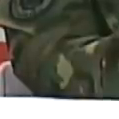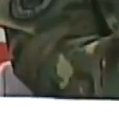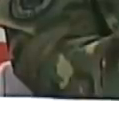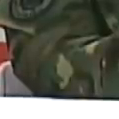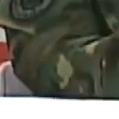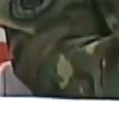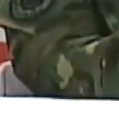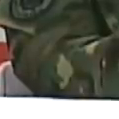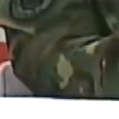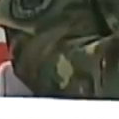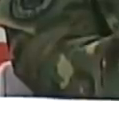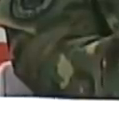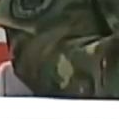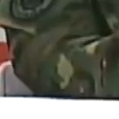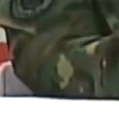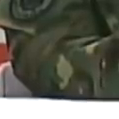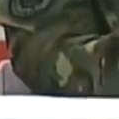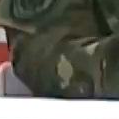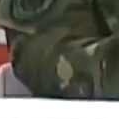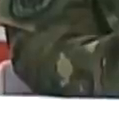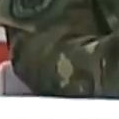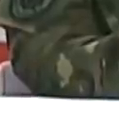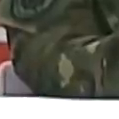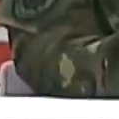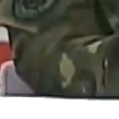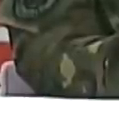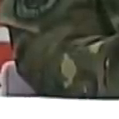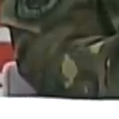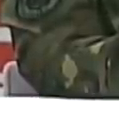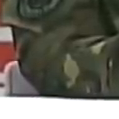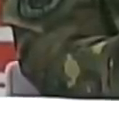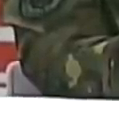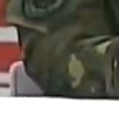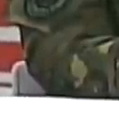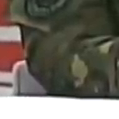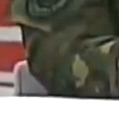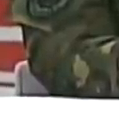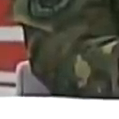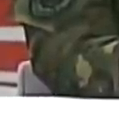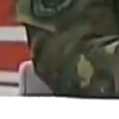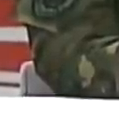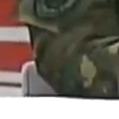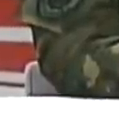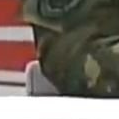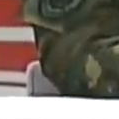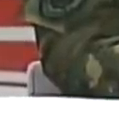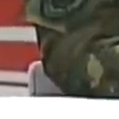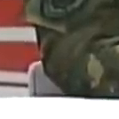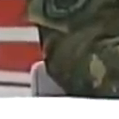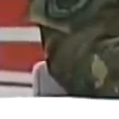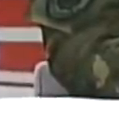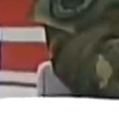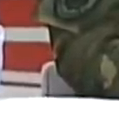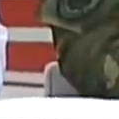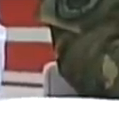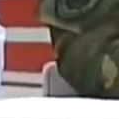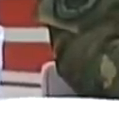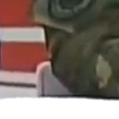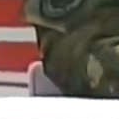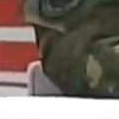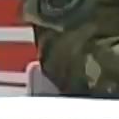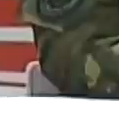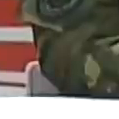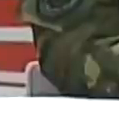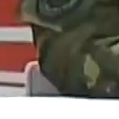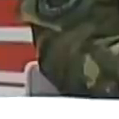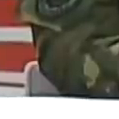dio pie a que muchos venezolanos, casi 2,5 millones de venezolanos turistas, se desplazaran